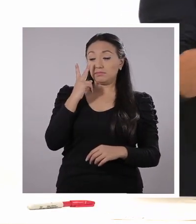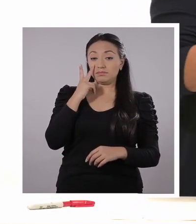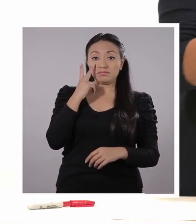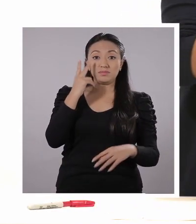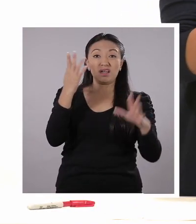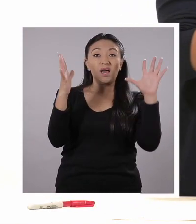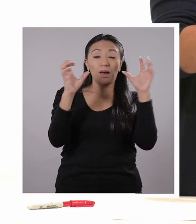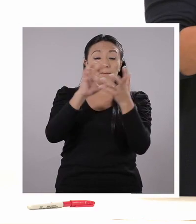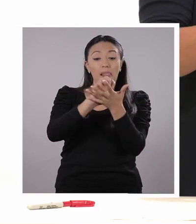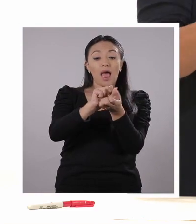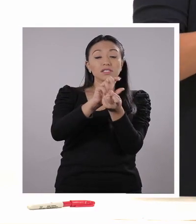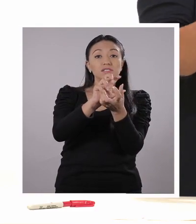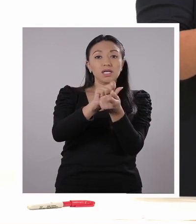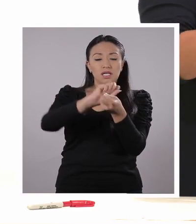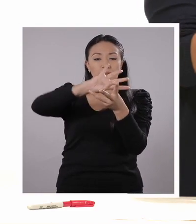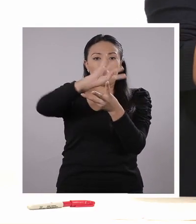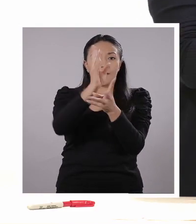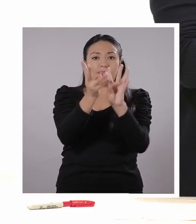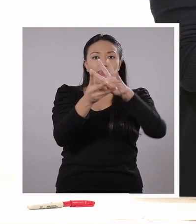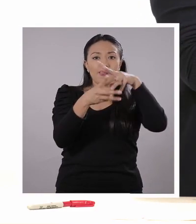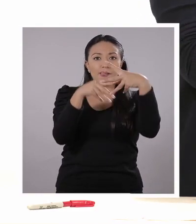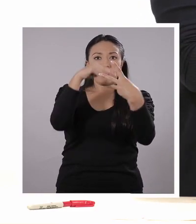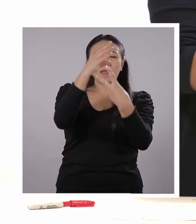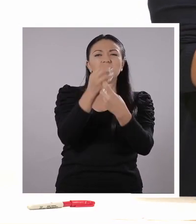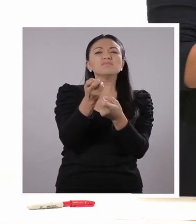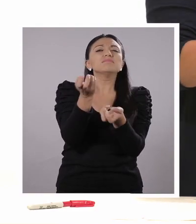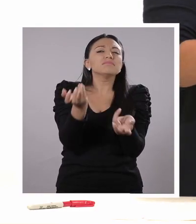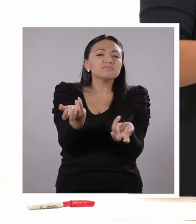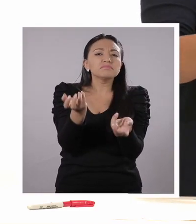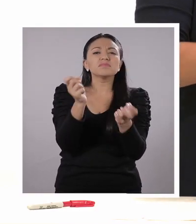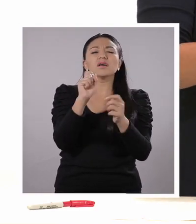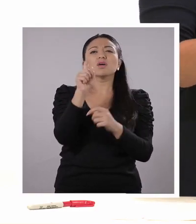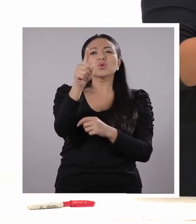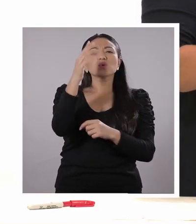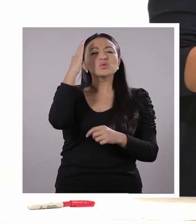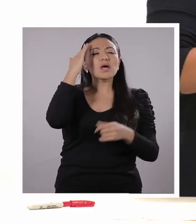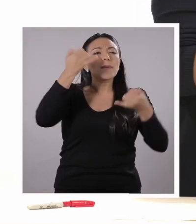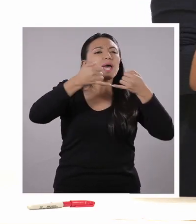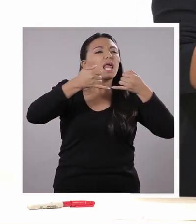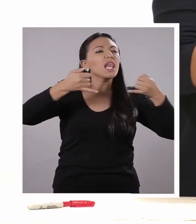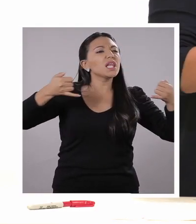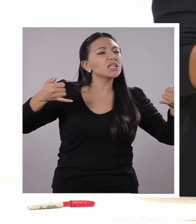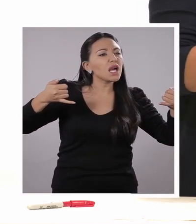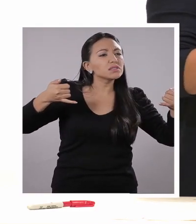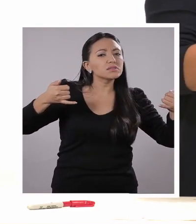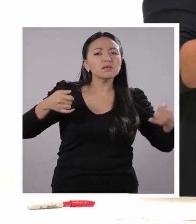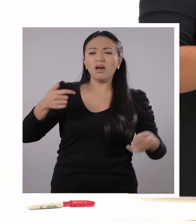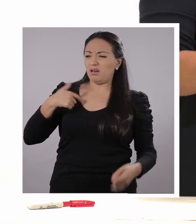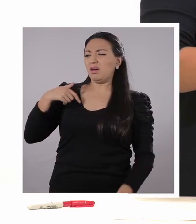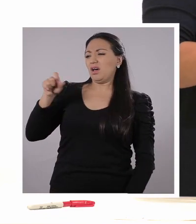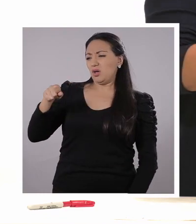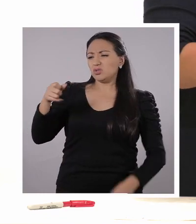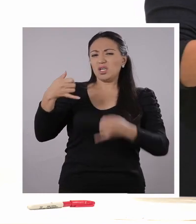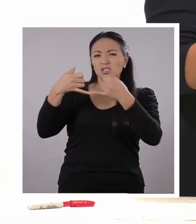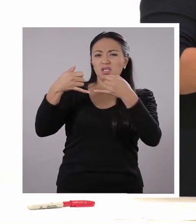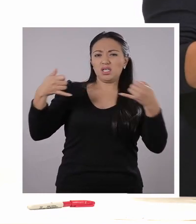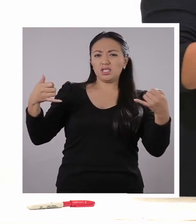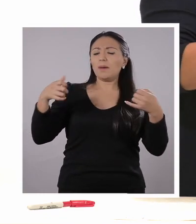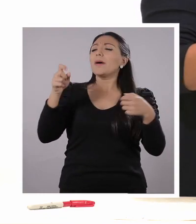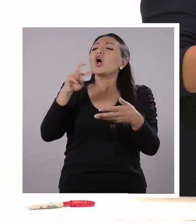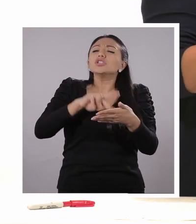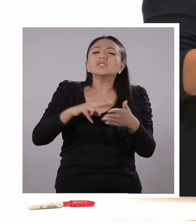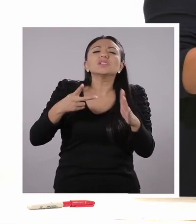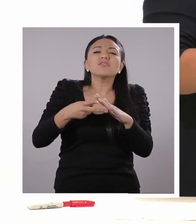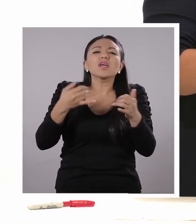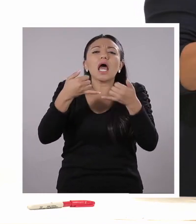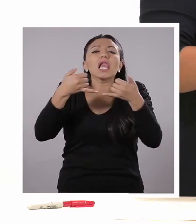esto hacemos algo? Porque esto es plastilina y podemos modelar. ¿Tú has escuchado de las líneas? Sí, profe, pero me encantaría